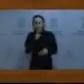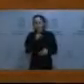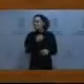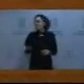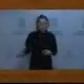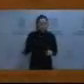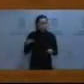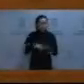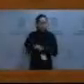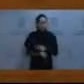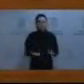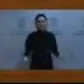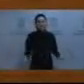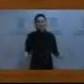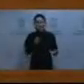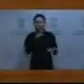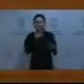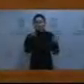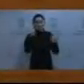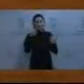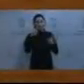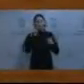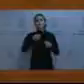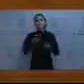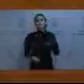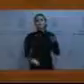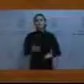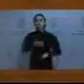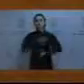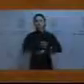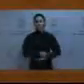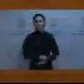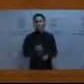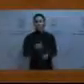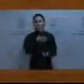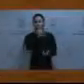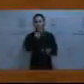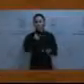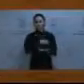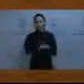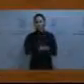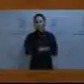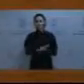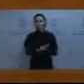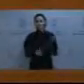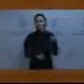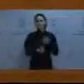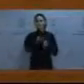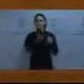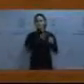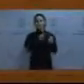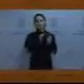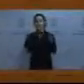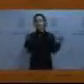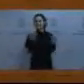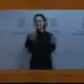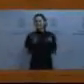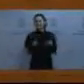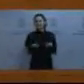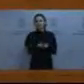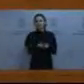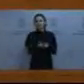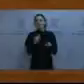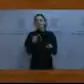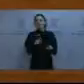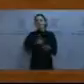las mismas. Y así tenemos la valoración del seguro. A estas alturas ya de mi intervención, yo creo que algunos lo que podrán discutir conmigo es sobre géneros